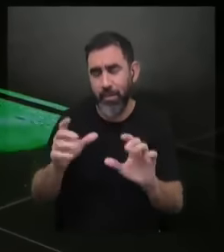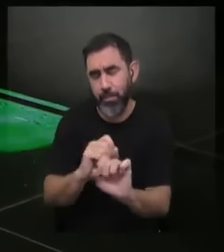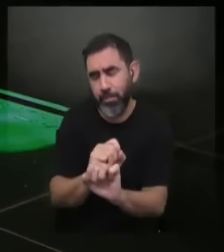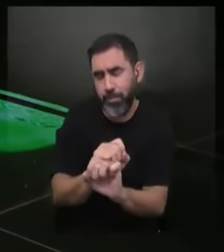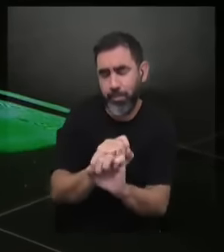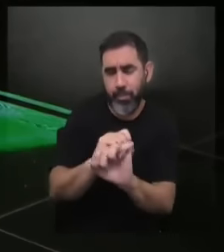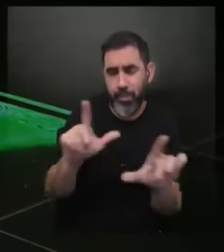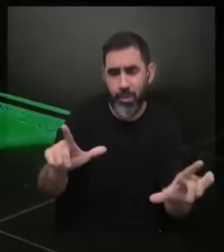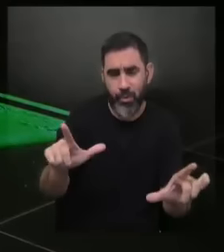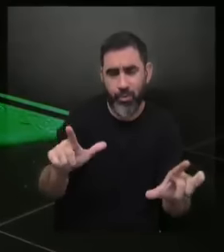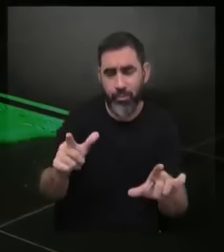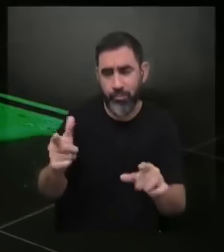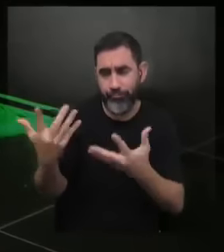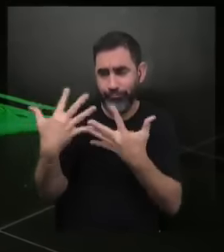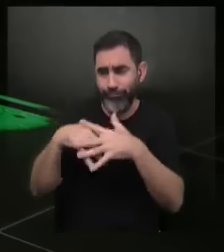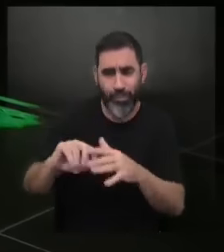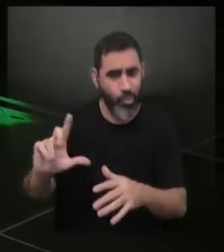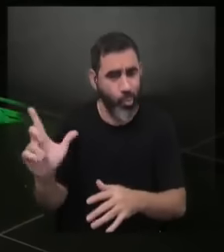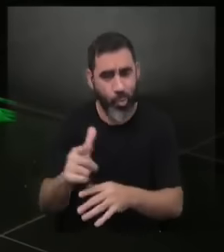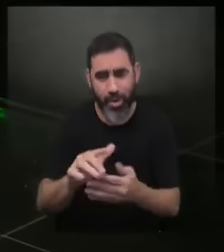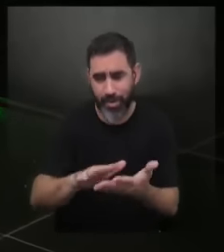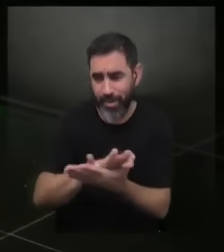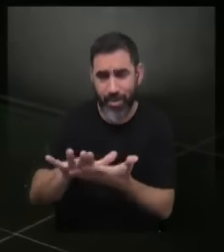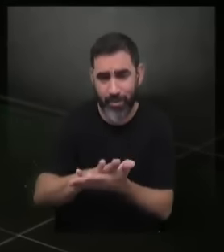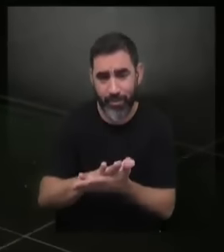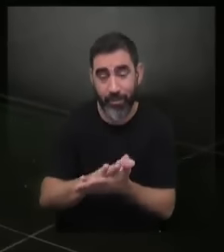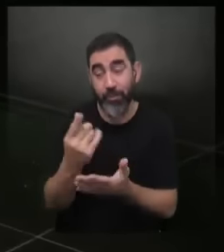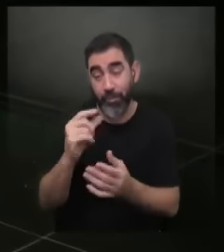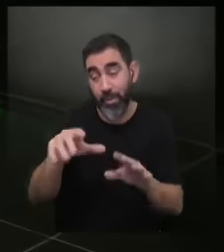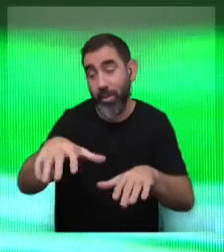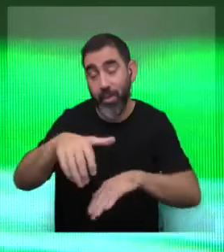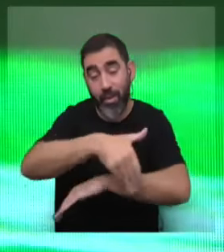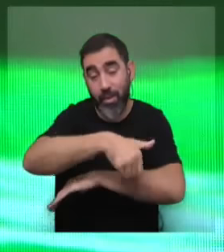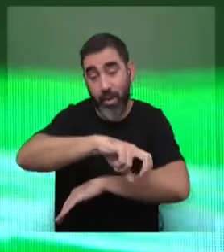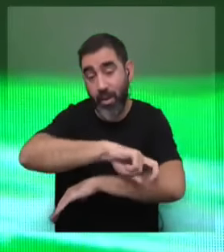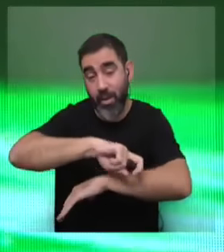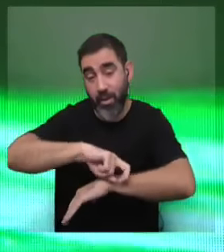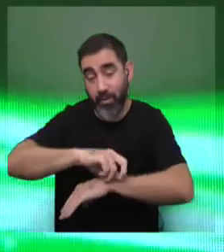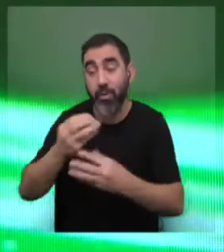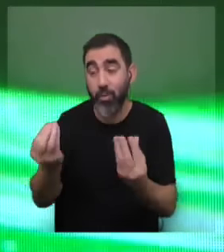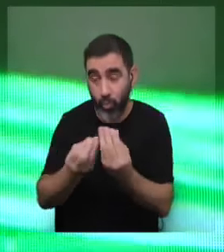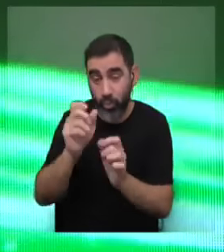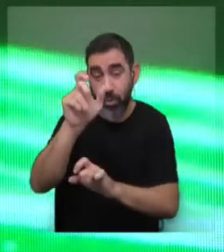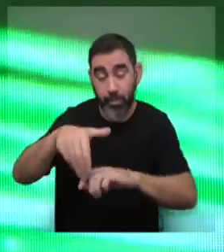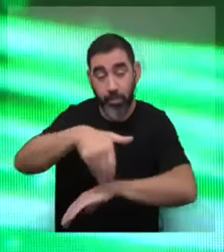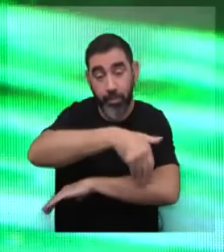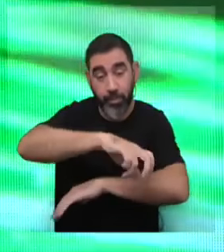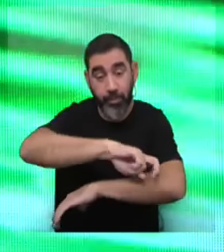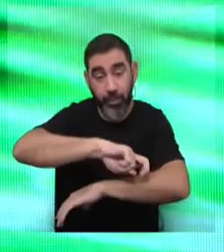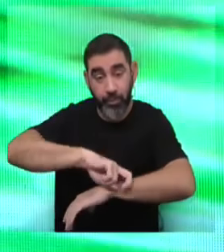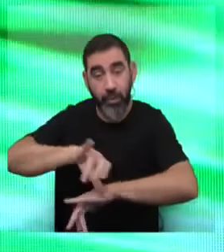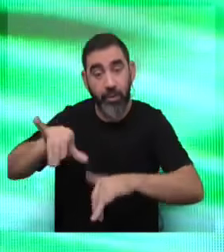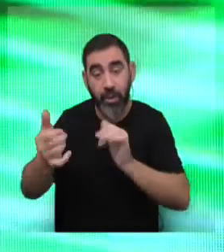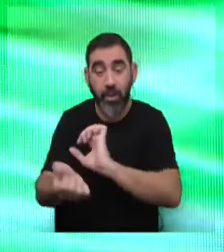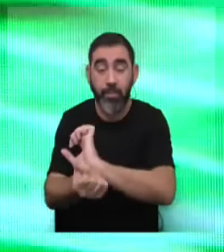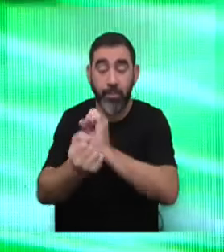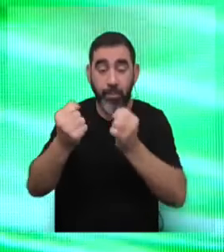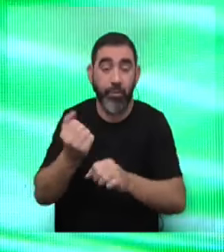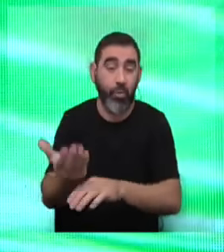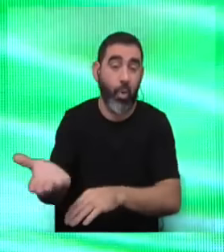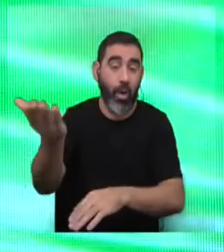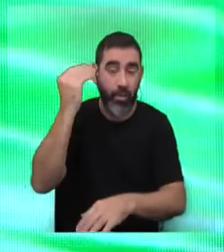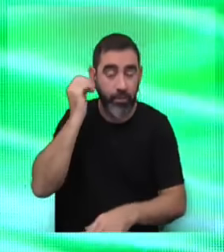estado de sociabilidad de integración social y demás y terminan en la calle muchas de las personas que están en la calle hoy ya pasaron por